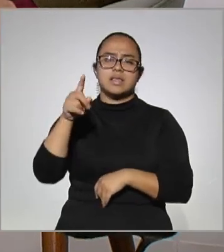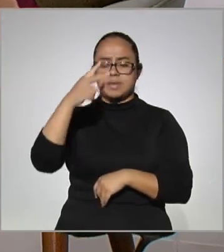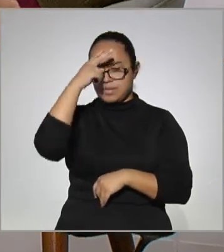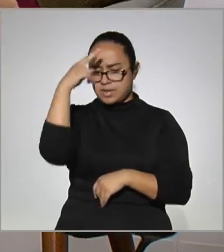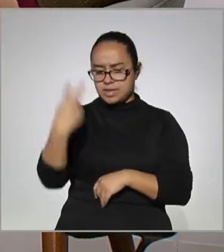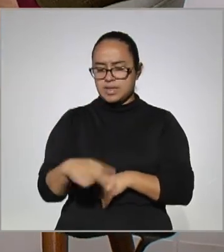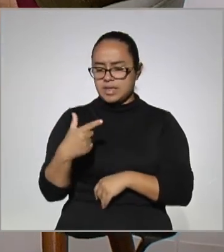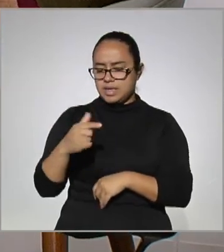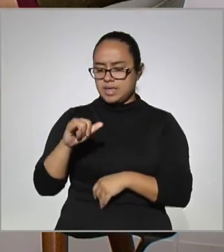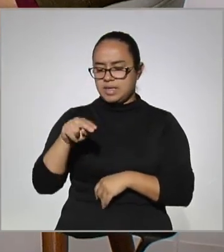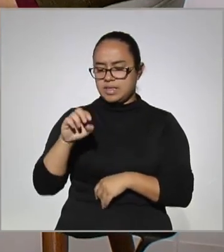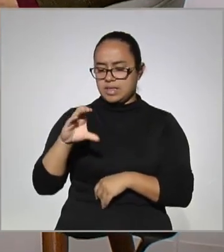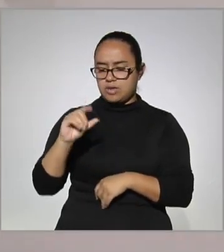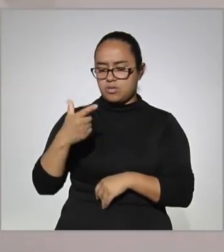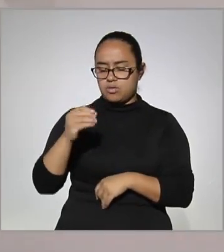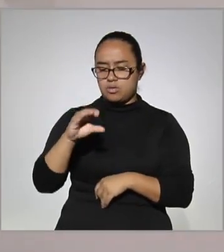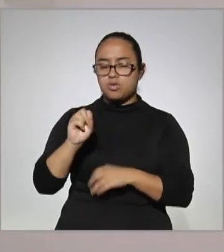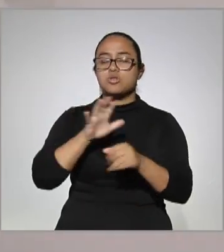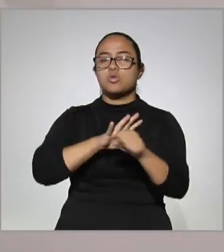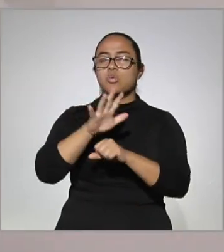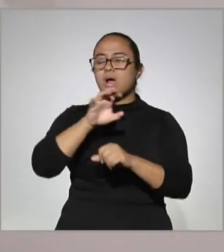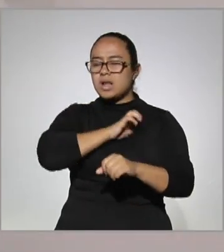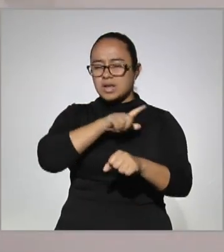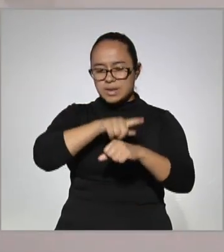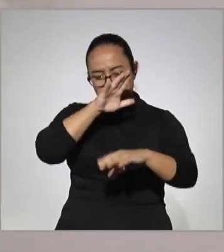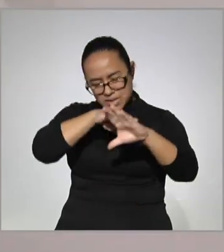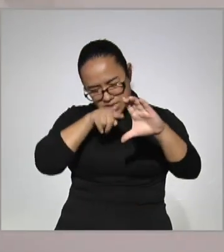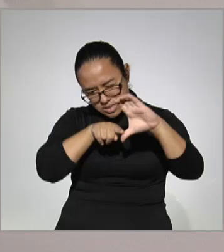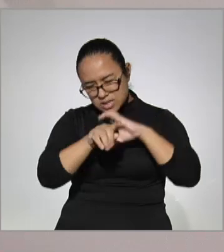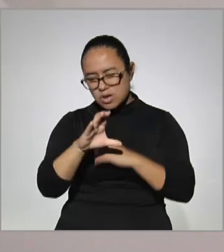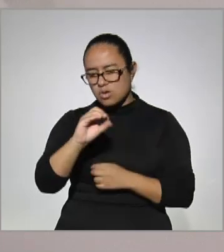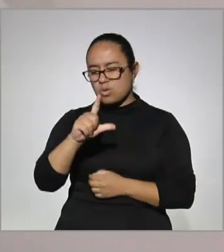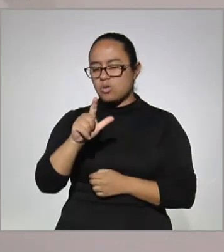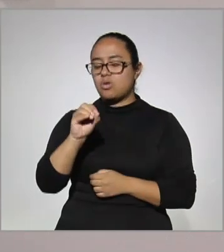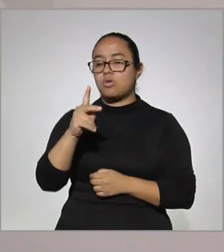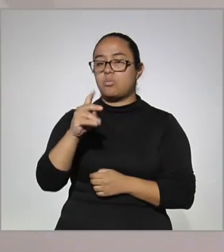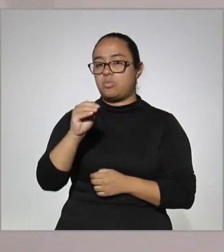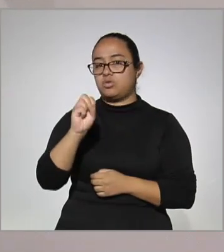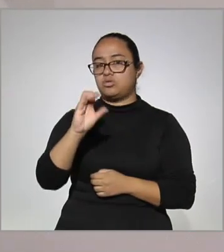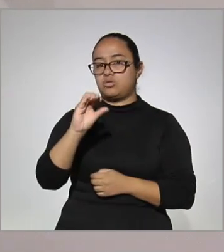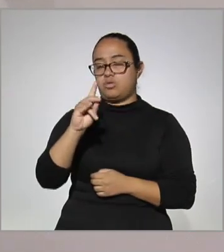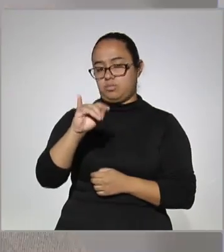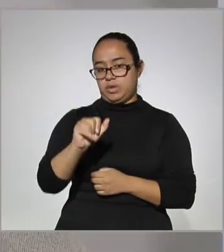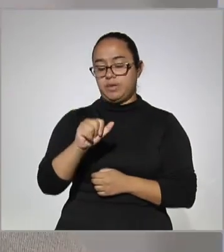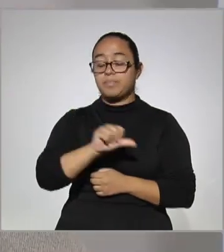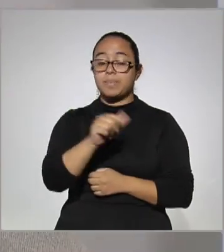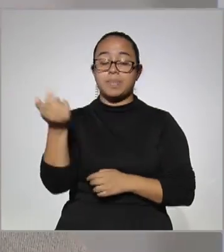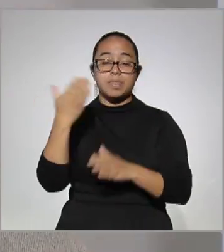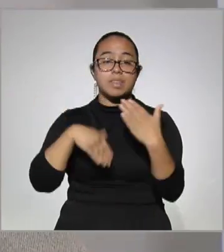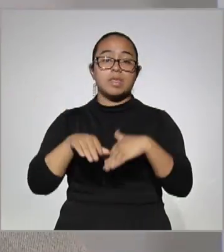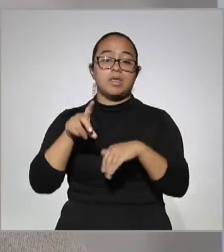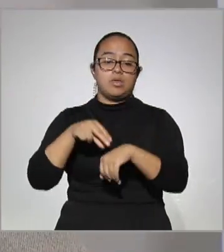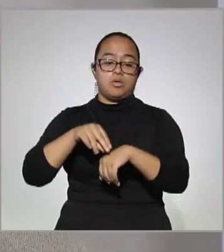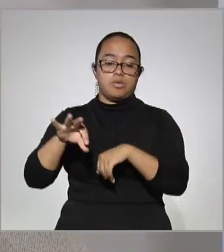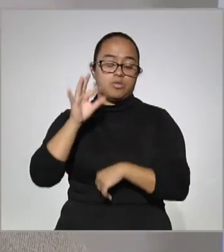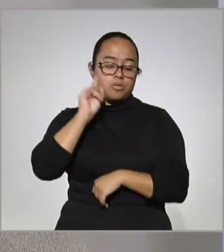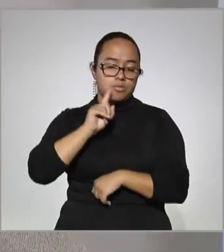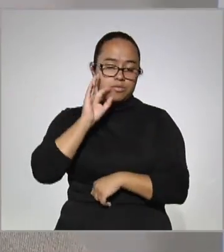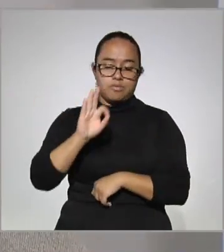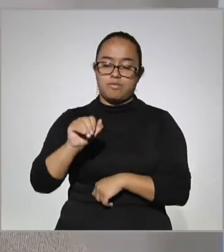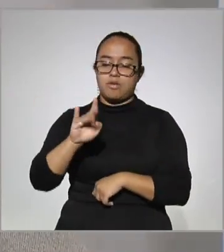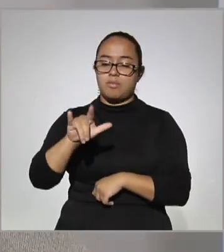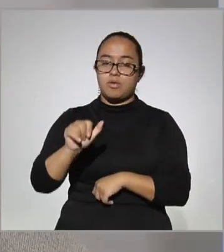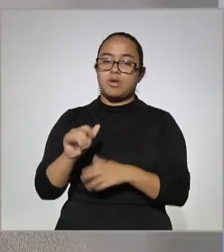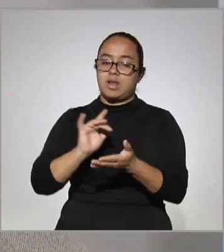de Ginecólogos dedicados a la colposcopía, AC, el COMEGIC. Y le damos la bienvenida a la doctora Fabiola Estrada Rivera. Gracias, doctora.